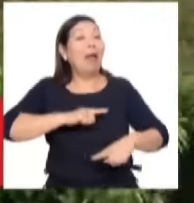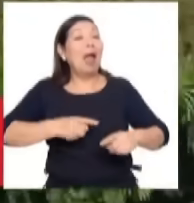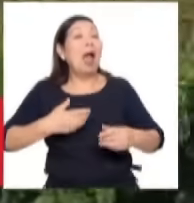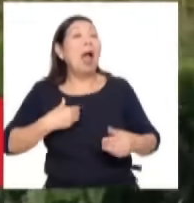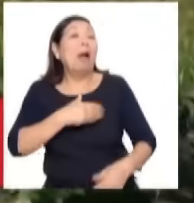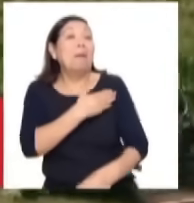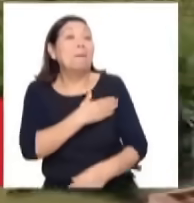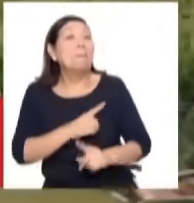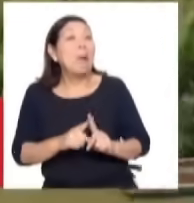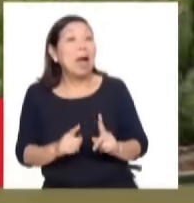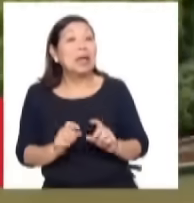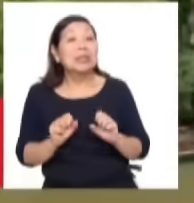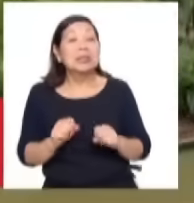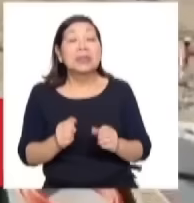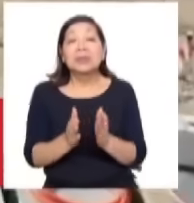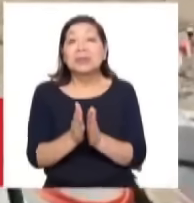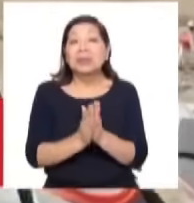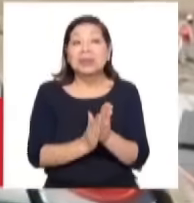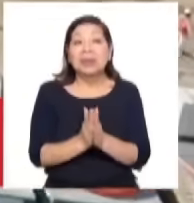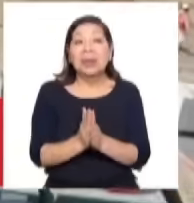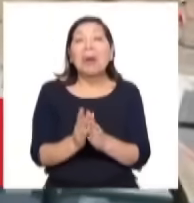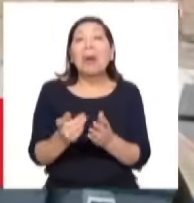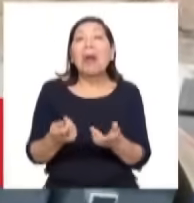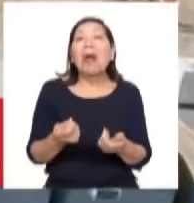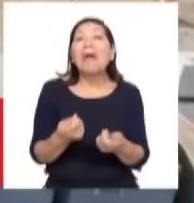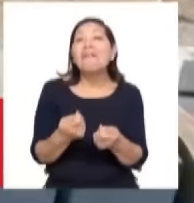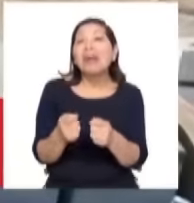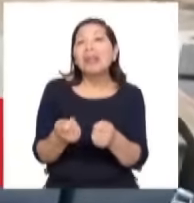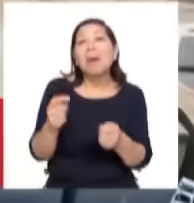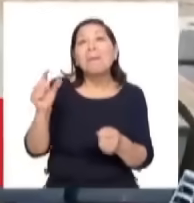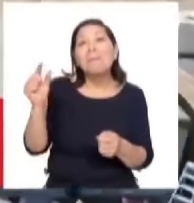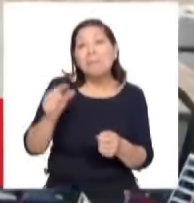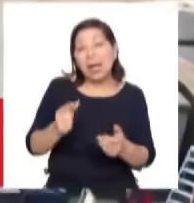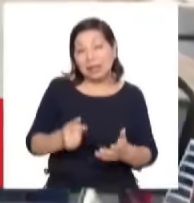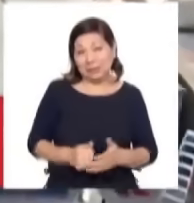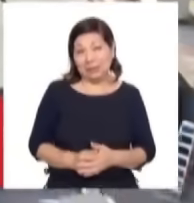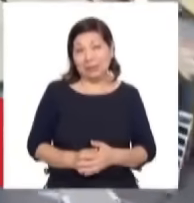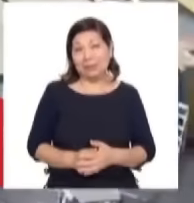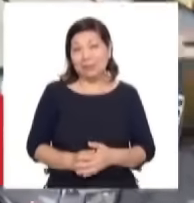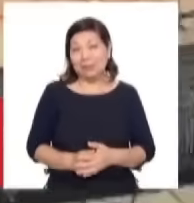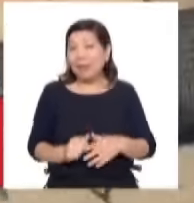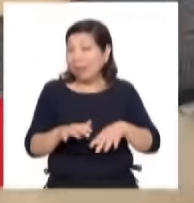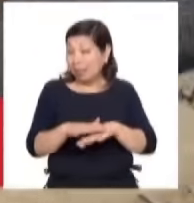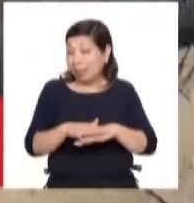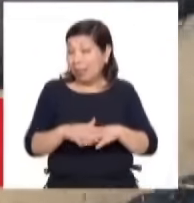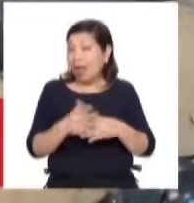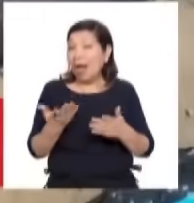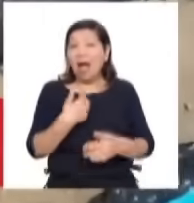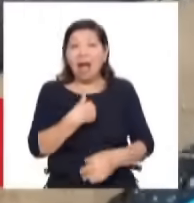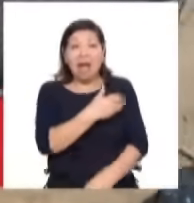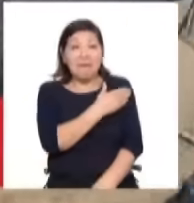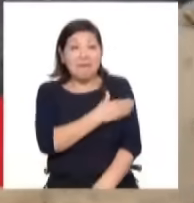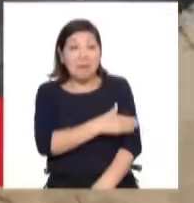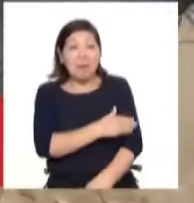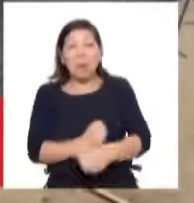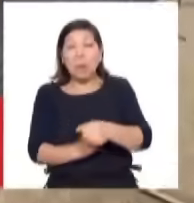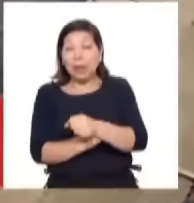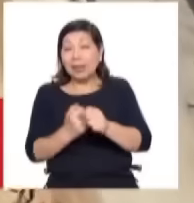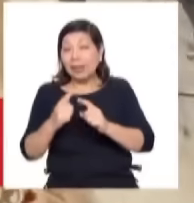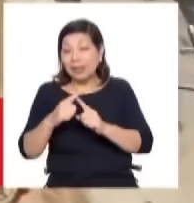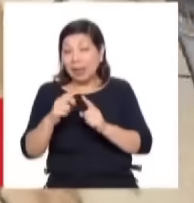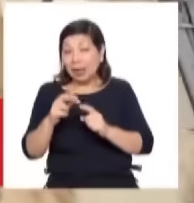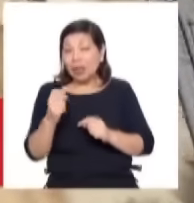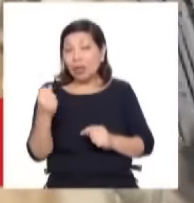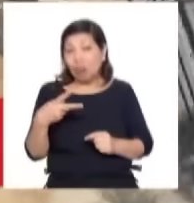Estado a fin de lograr beneficios en licitaciones públicas. Según las pesquisas, favoreció al consorcio Puente Tarata